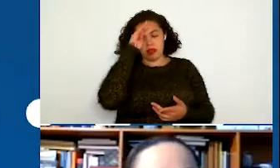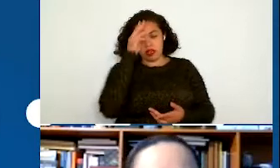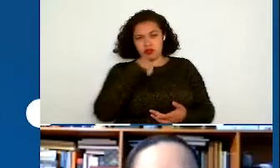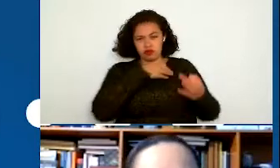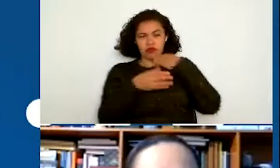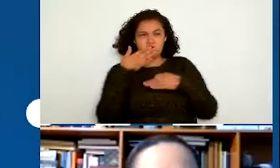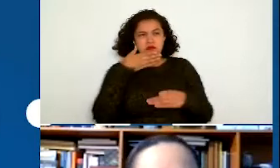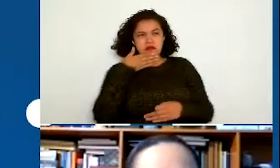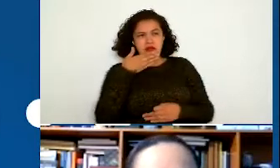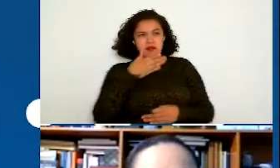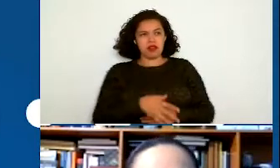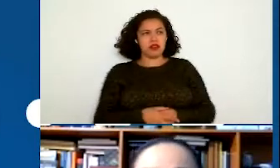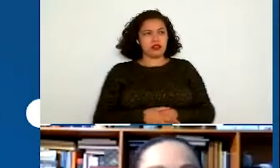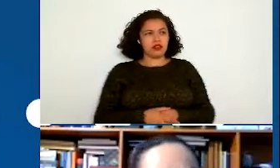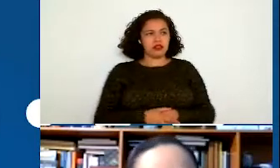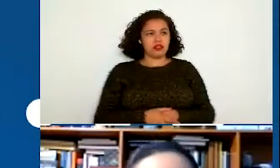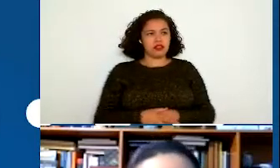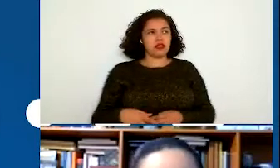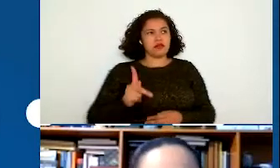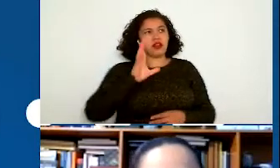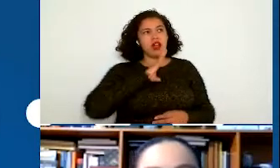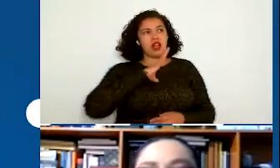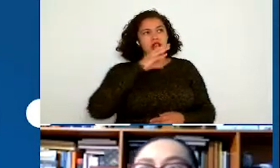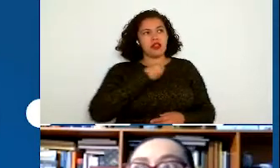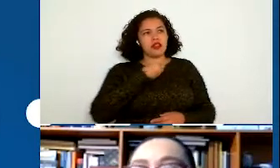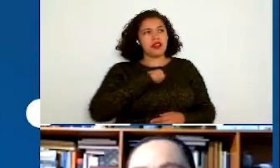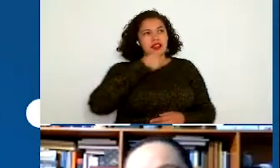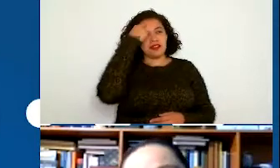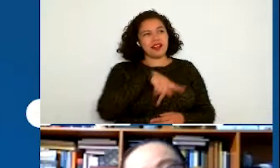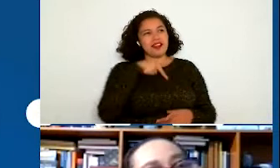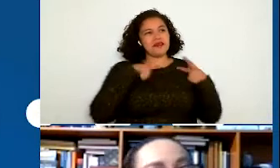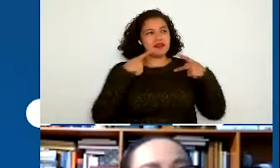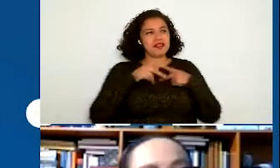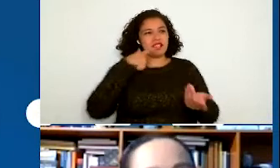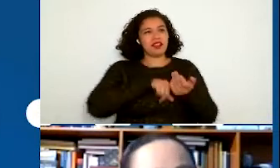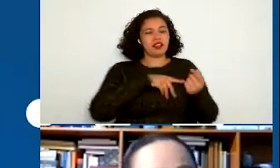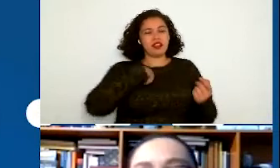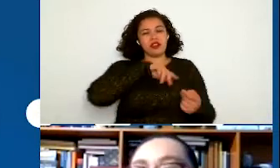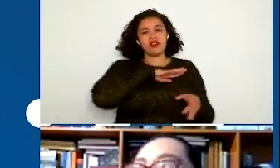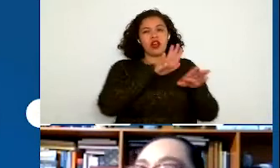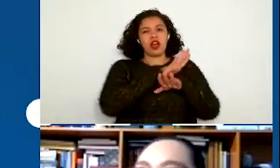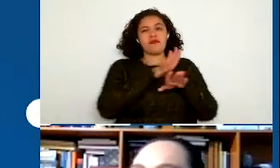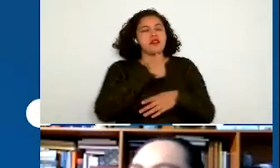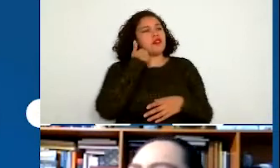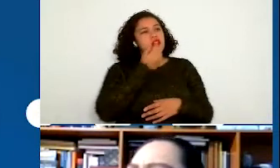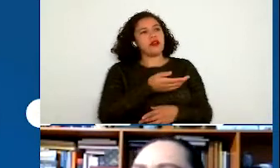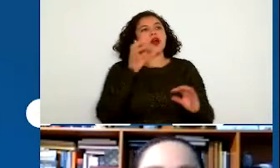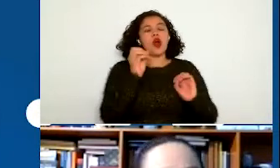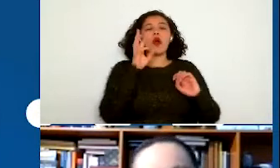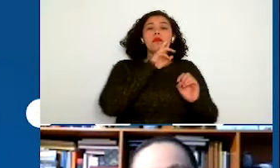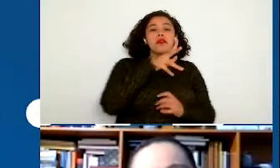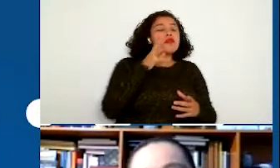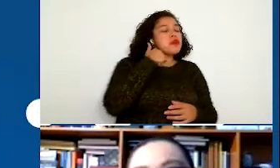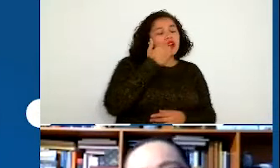bien, ¿no? Y hay una resistencia a veces del mismo personal de no querer modificar o mejorar o